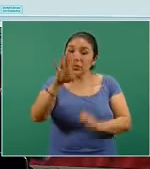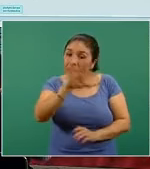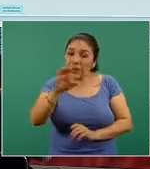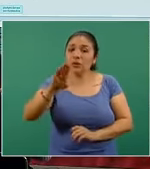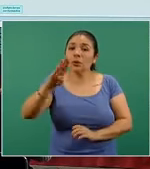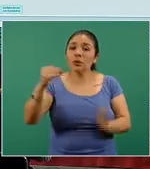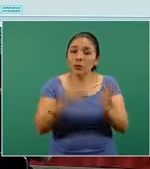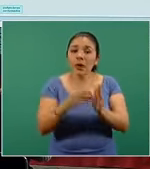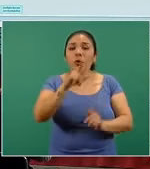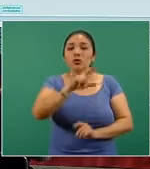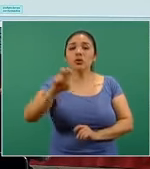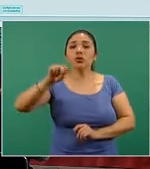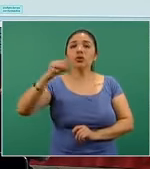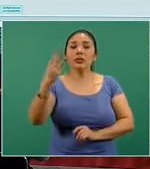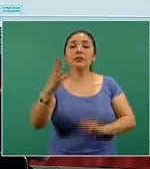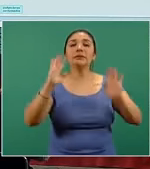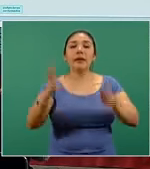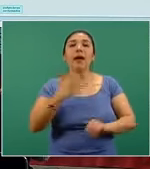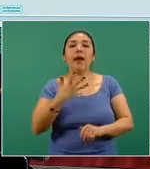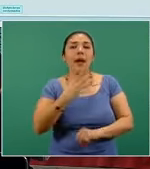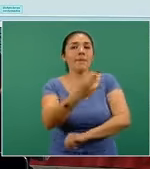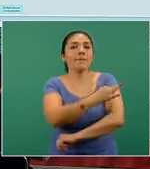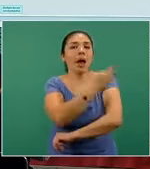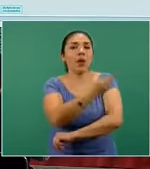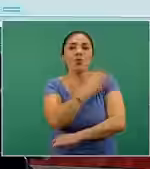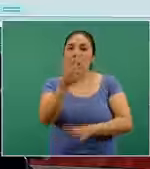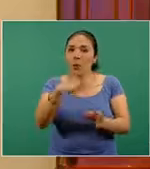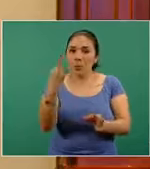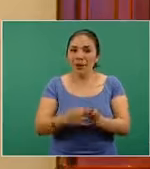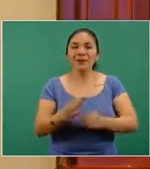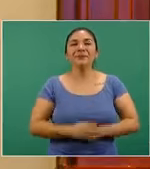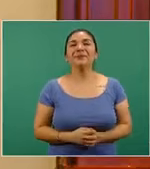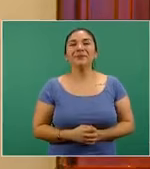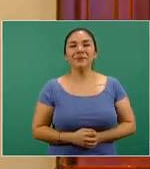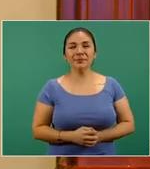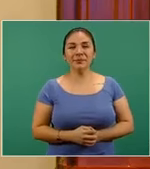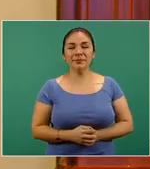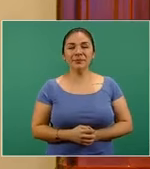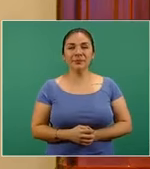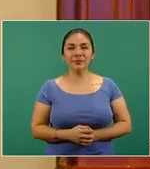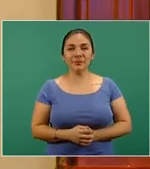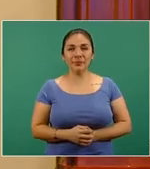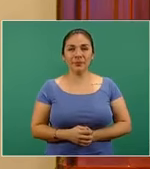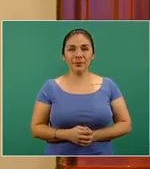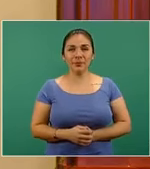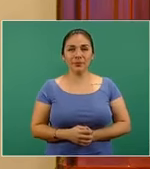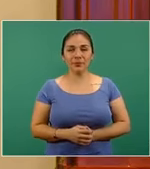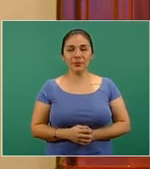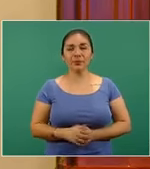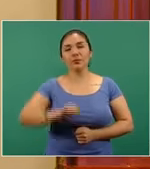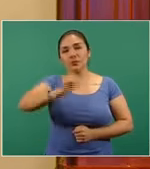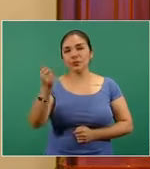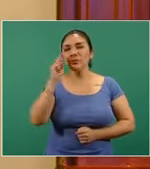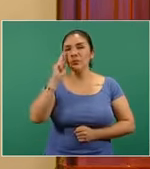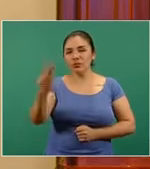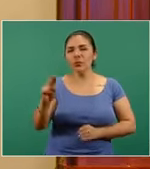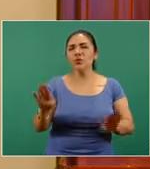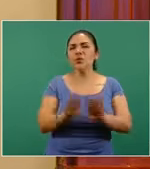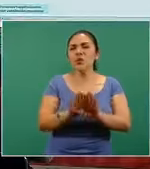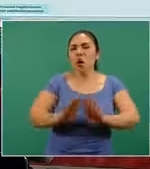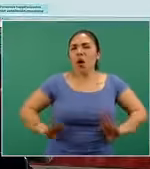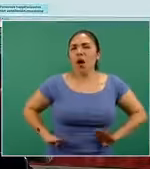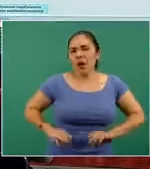590.883 las que tienen este esquema completo. Vamos a pasar a la siguiente diapositiva, donde vemos también el comportamiento de